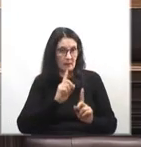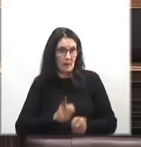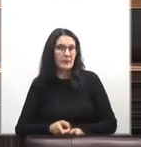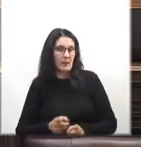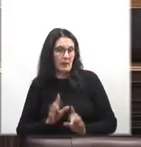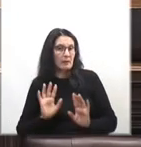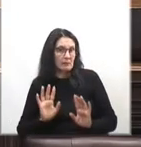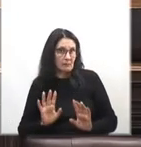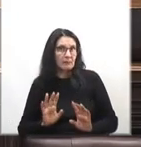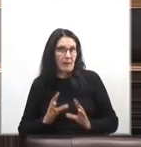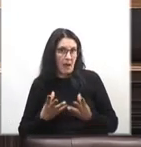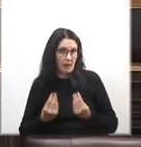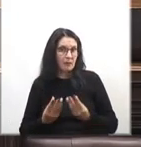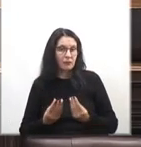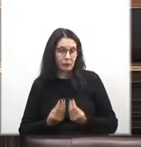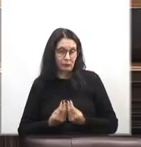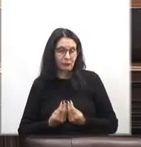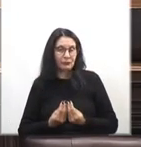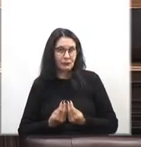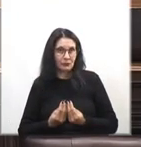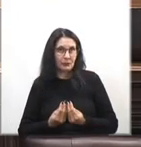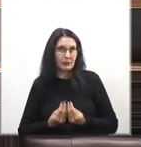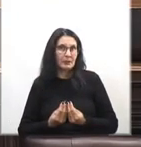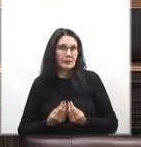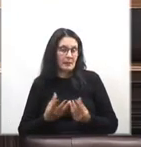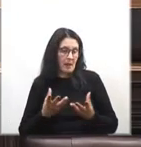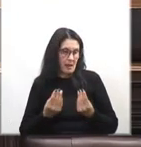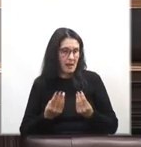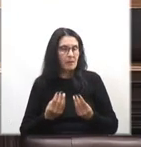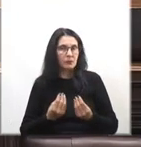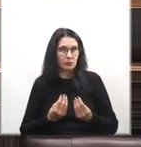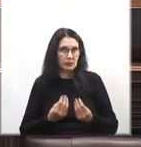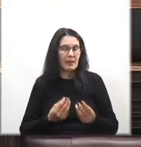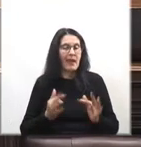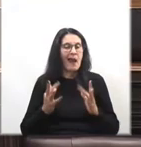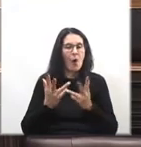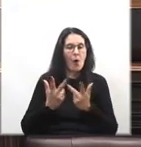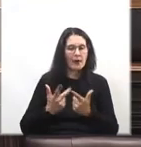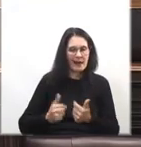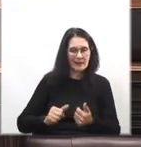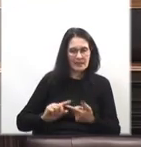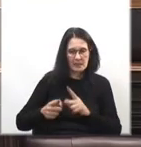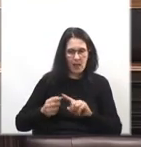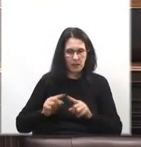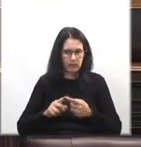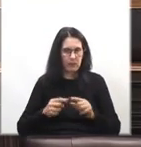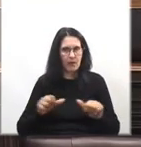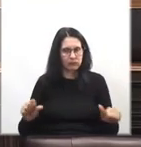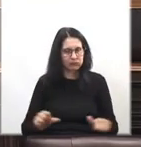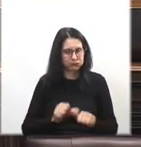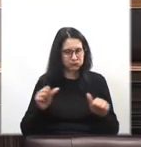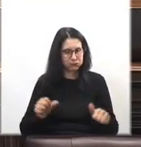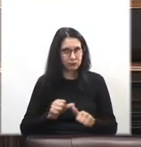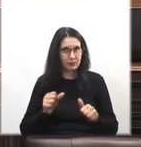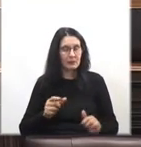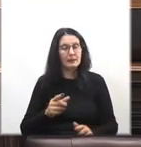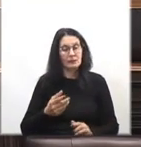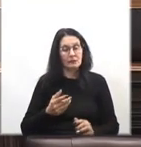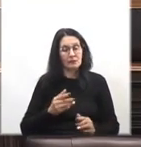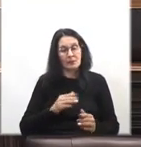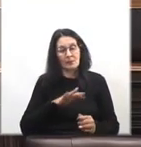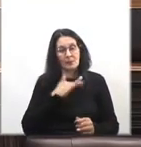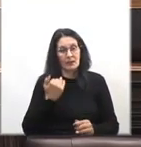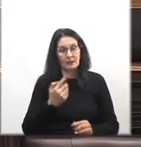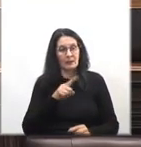que mata, que ha matado sistemáticamente o que ha organizado también acciones que han terminado con la vida de mucha